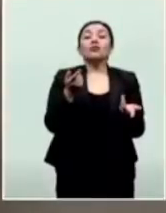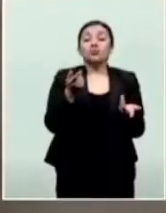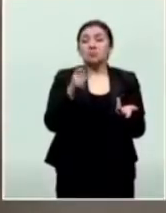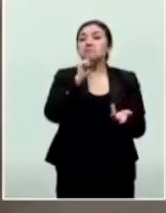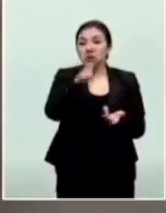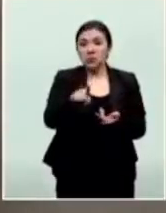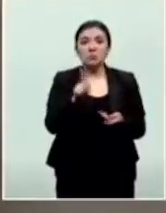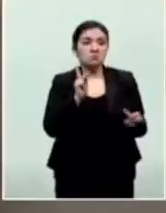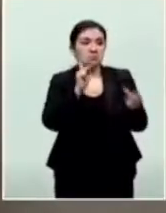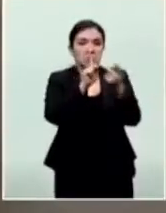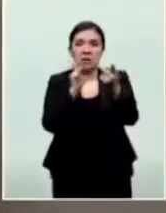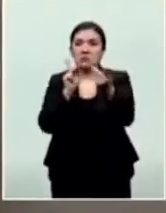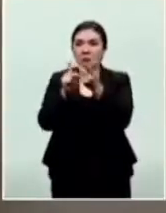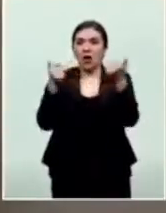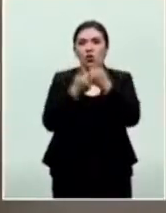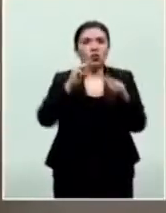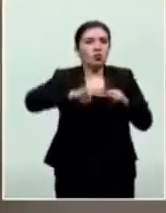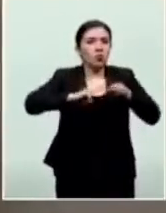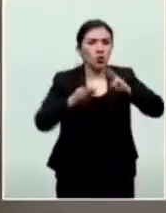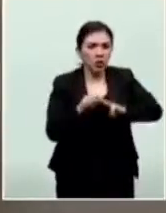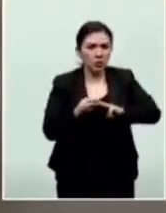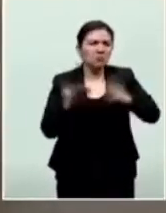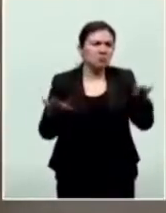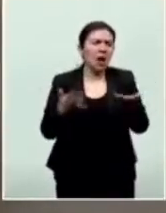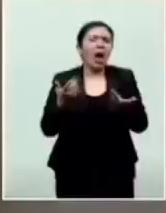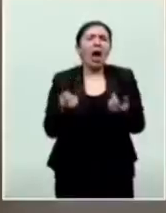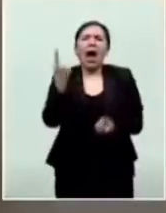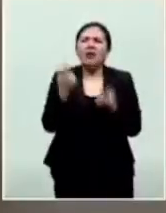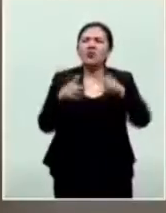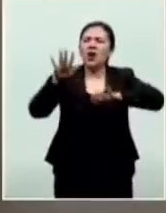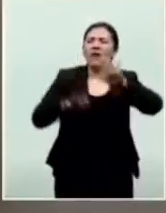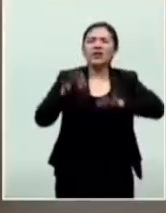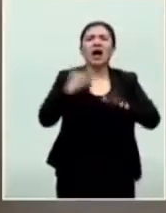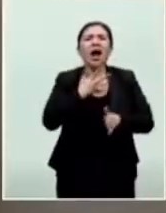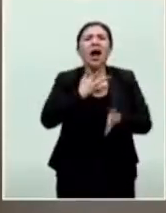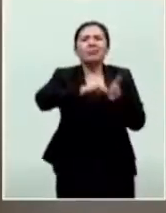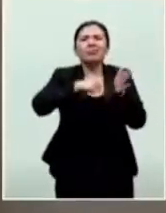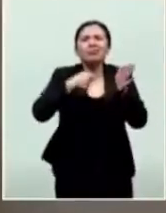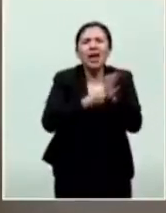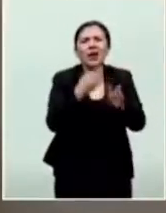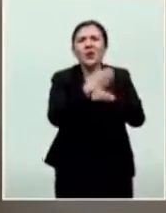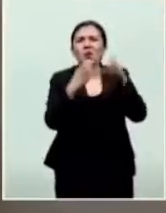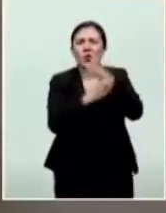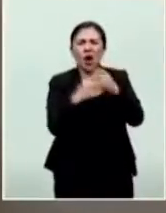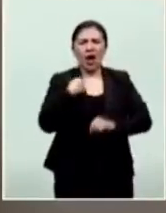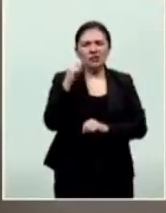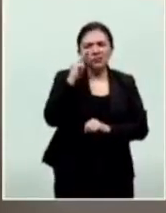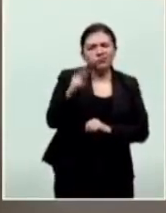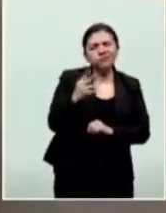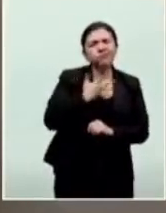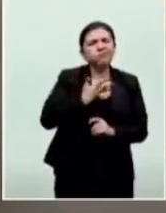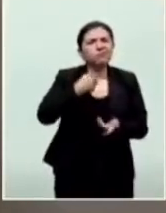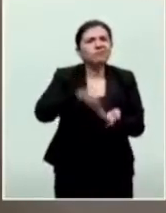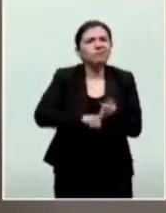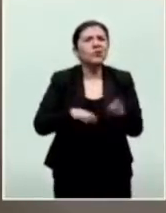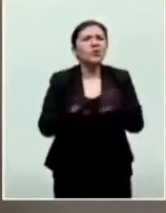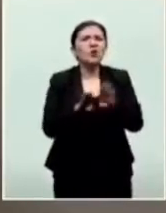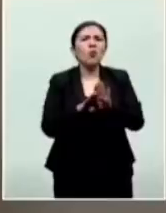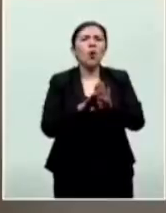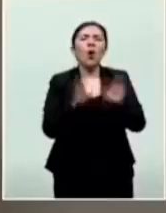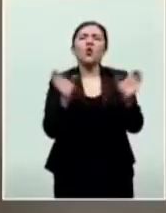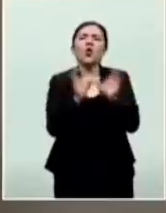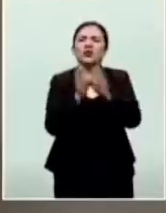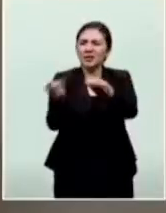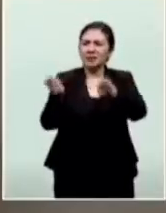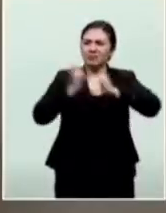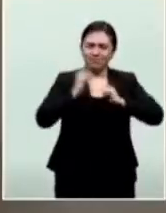coinciden las dos razones. Hay algunas cuestiones técnicas, por lo que pudimos ver en las constancias que